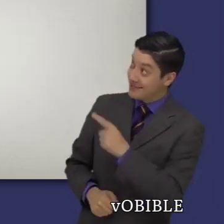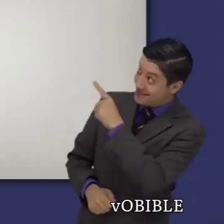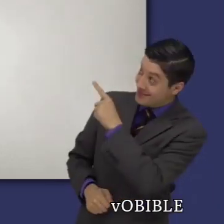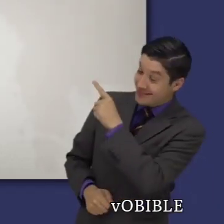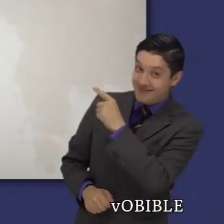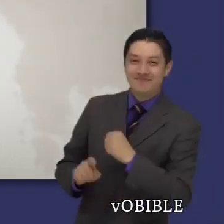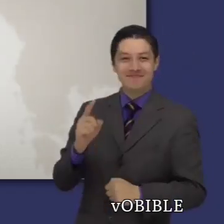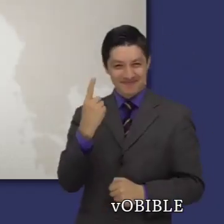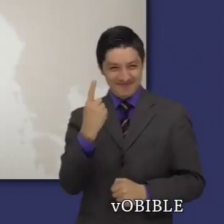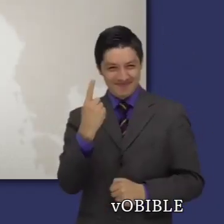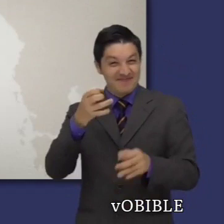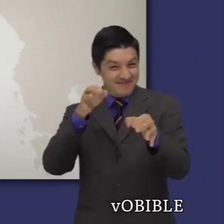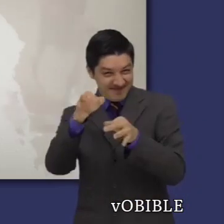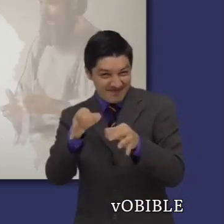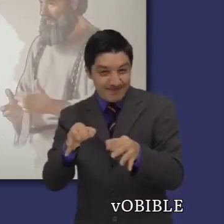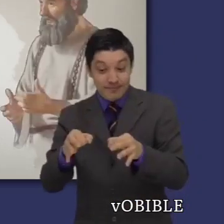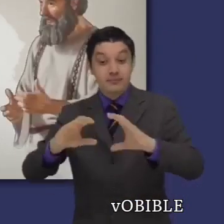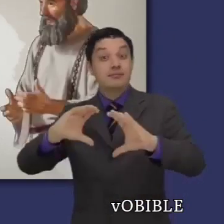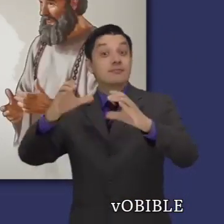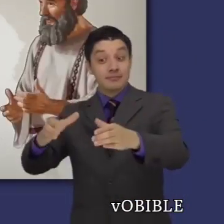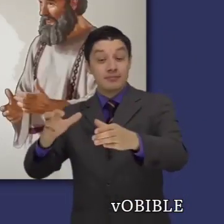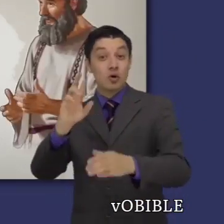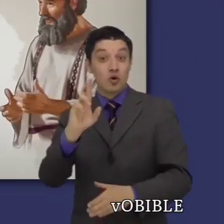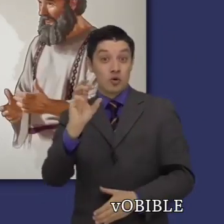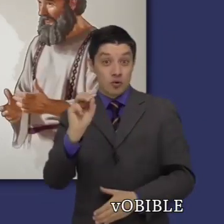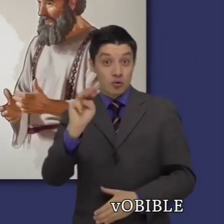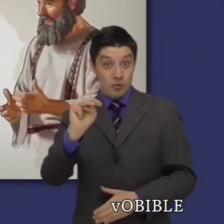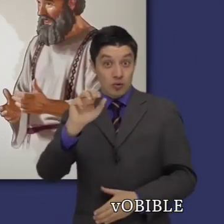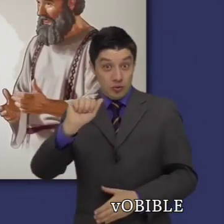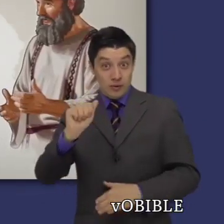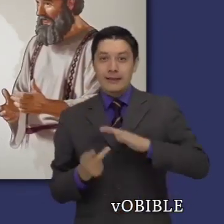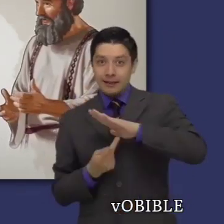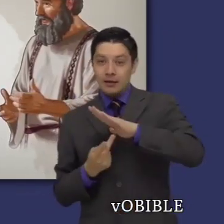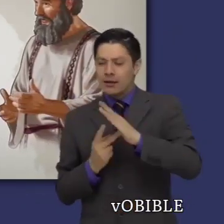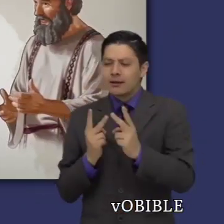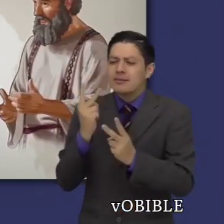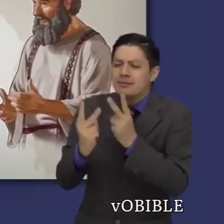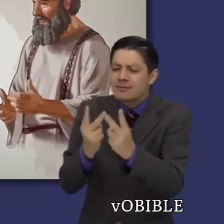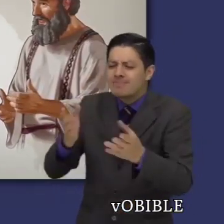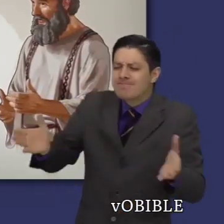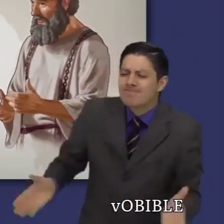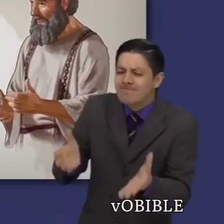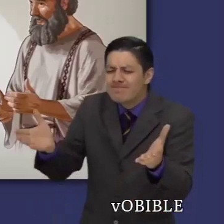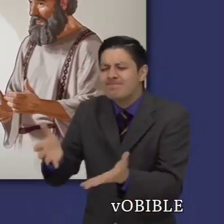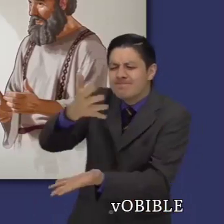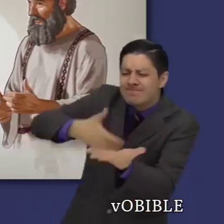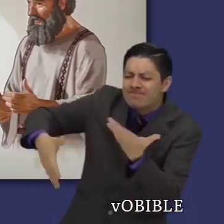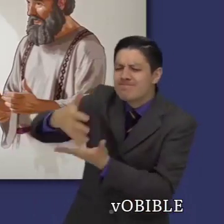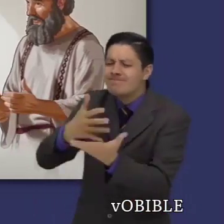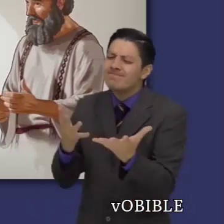En el capítulo 1, Pablo expresa su deseo de visitar a los cristianos de Roma para animarlos, y a la vez, para recibir